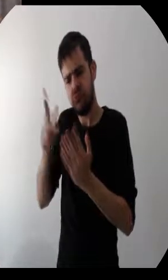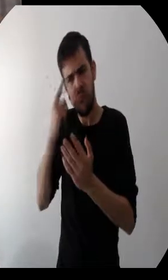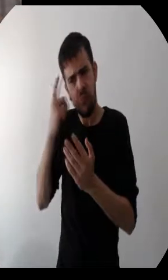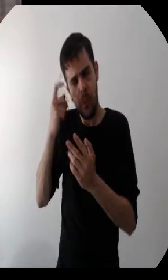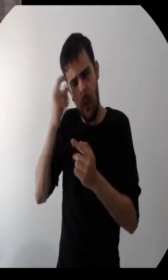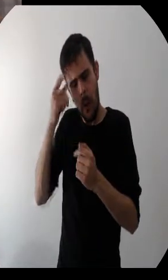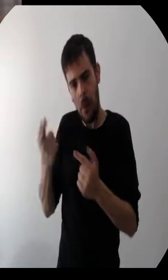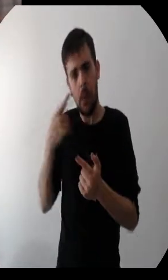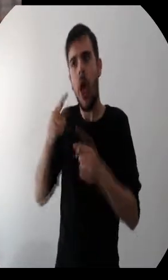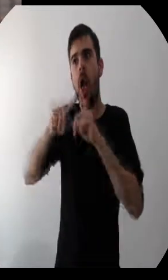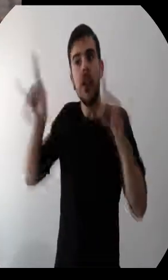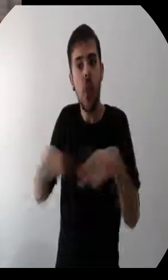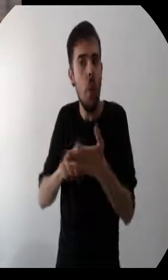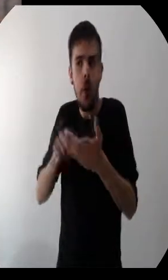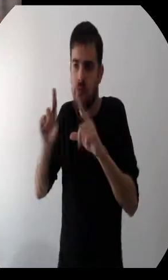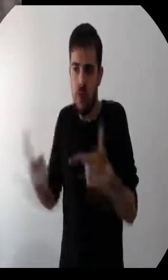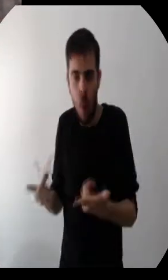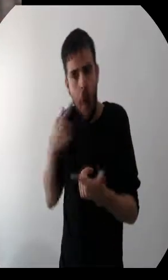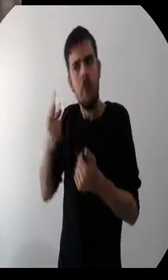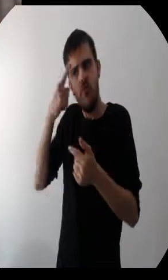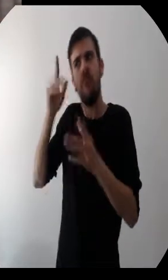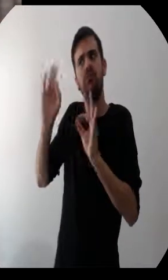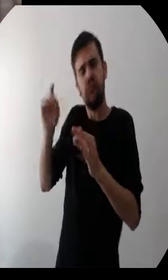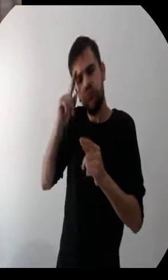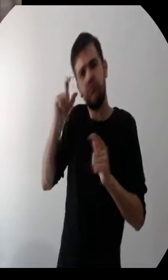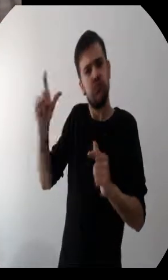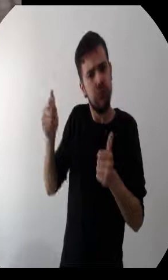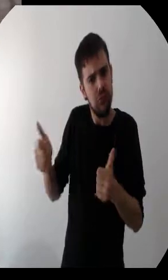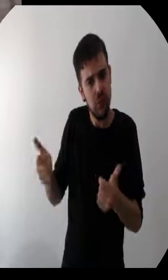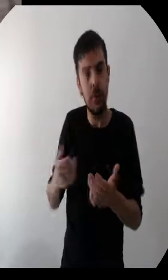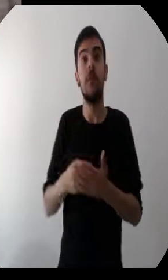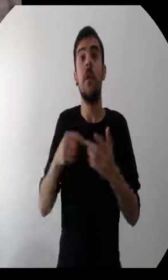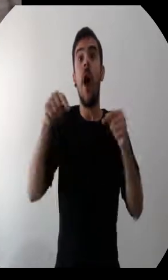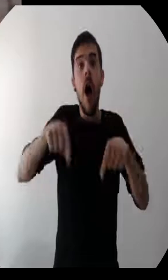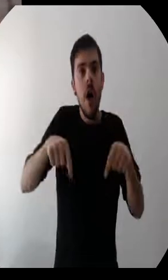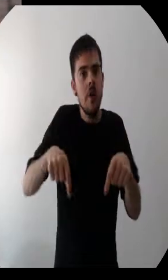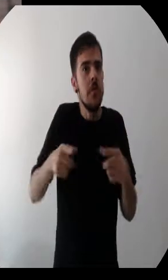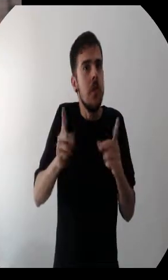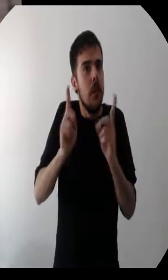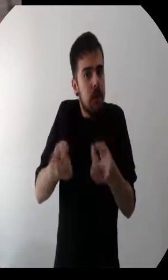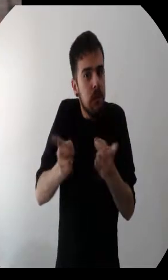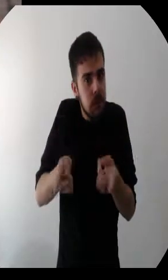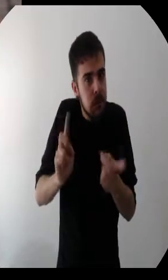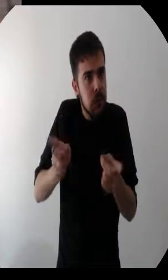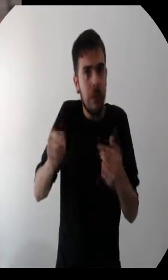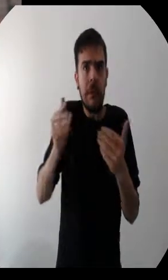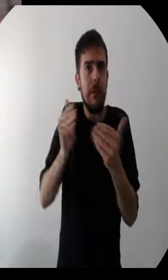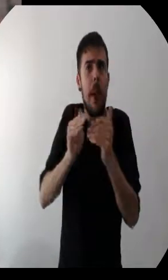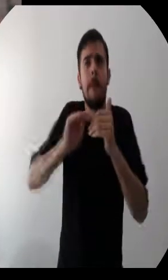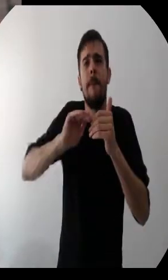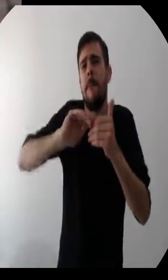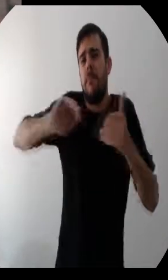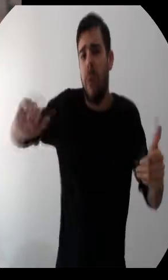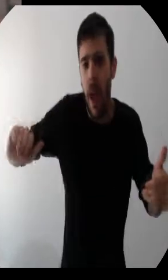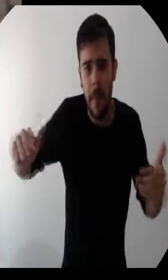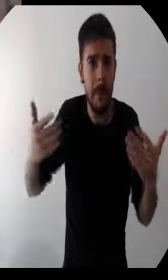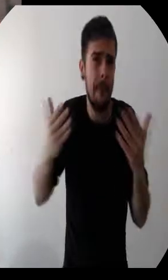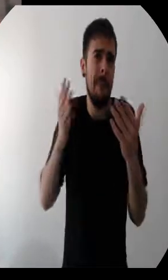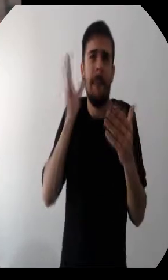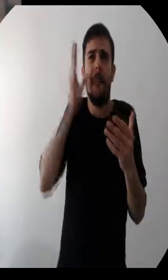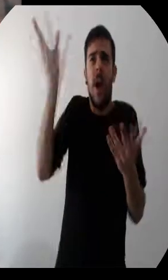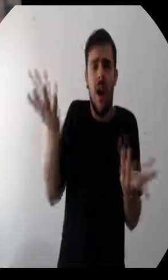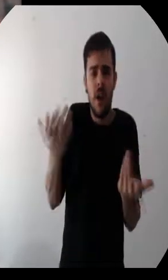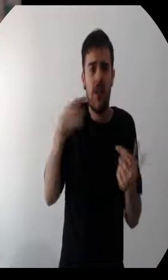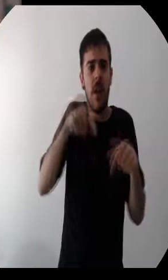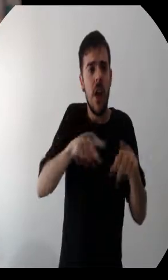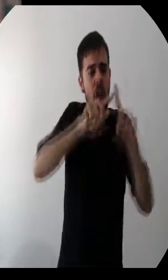excepcionales. Hoy en día da la impresión de que esta distancia que hay entre lo que el título promete y lo que el portador del título